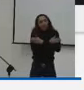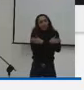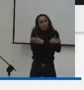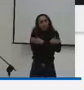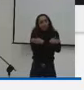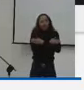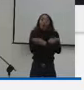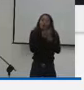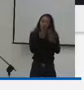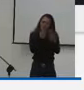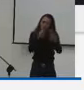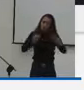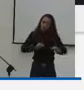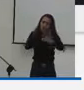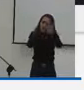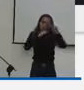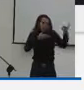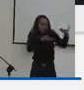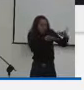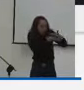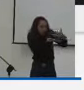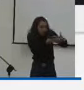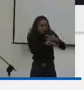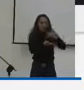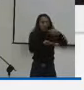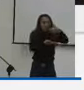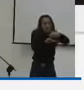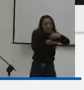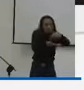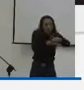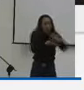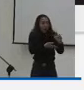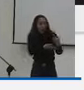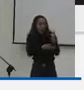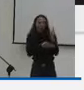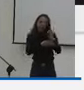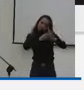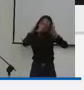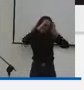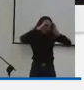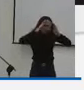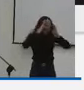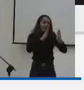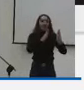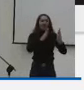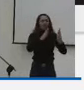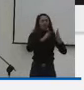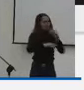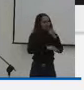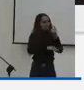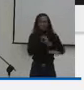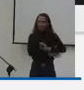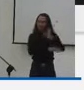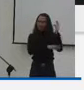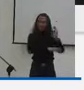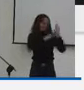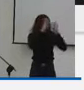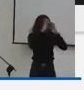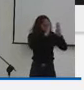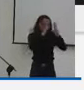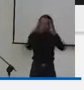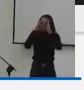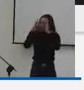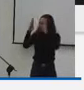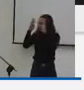la Comisión todas las sugerencias, que vamos a estar atentos, que vamos a hacer las audiencias que se requieran para darle trámite y que les estaremos